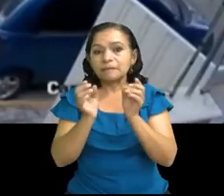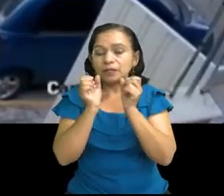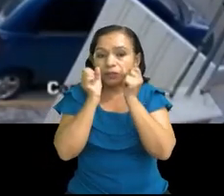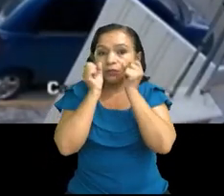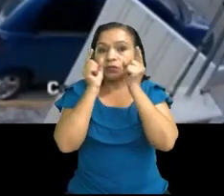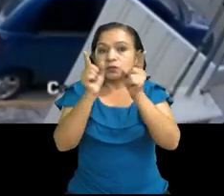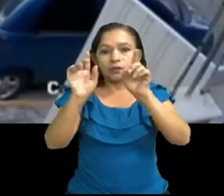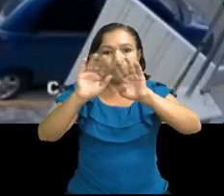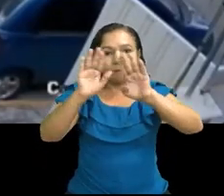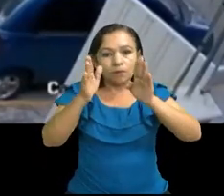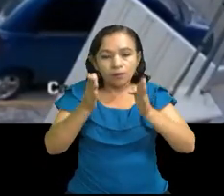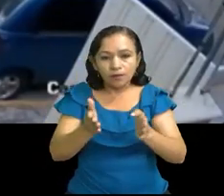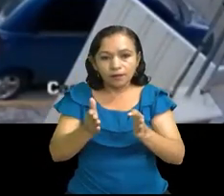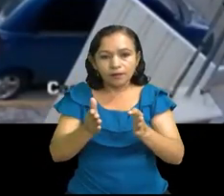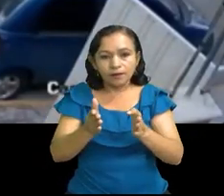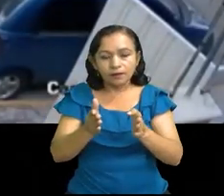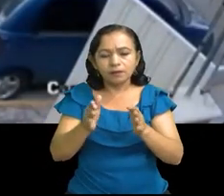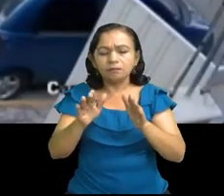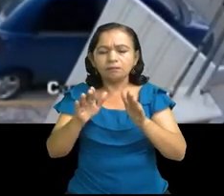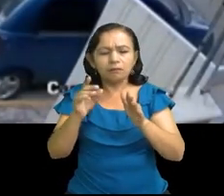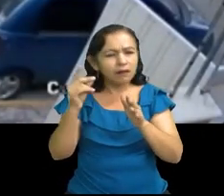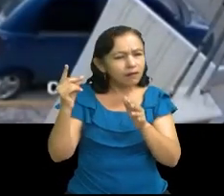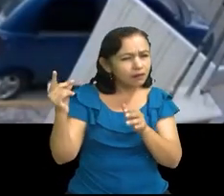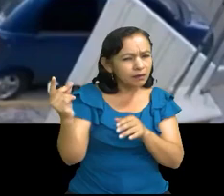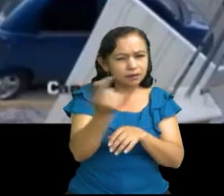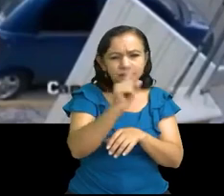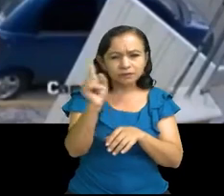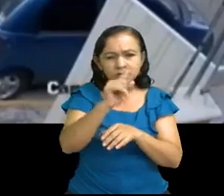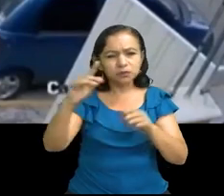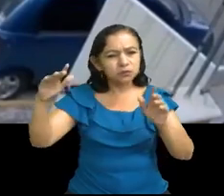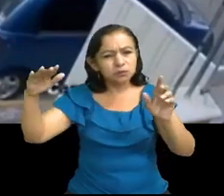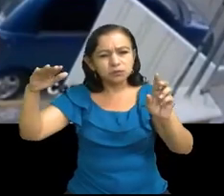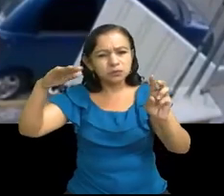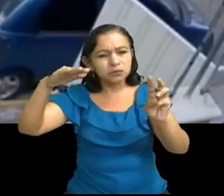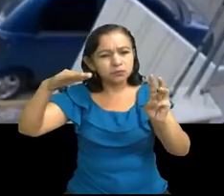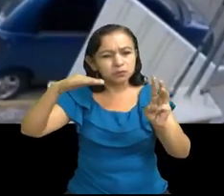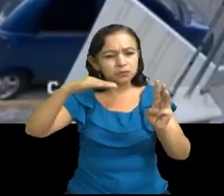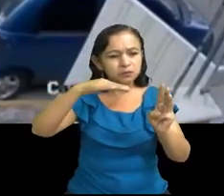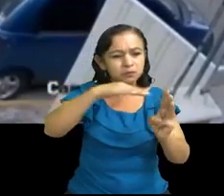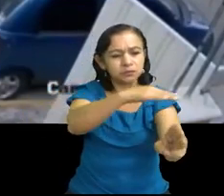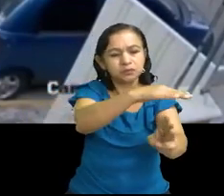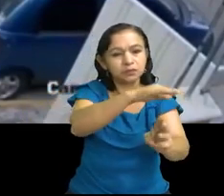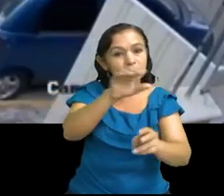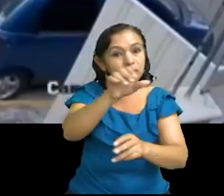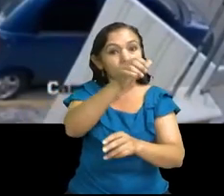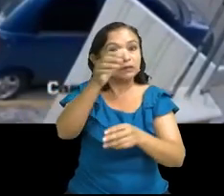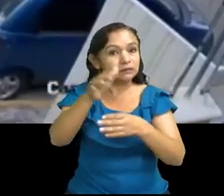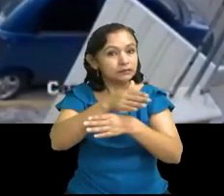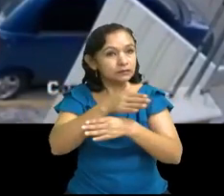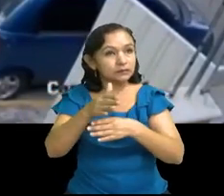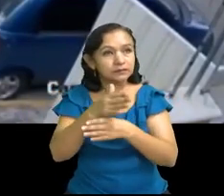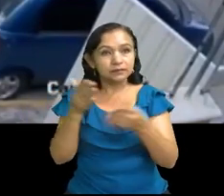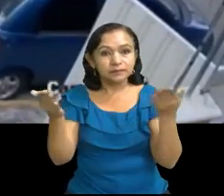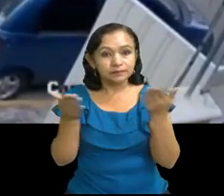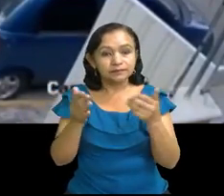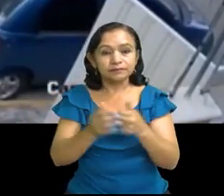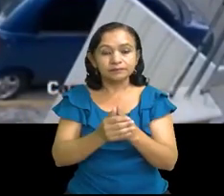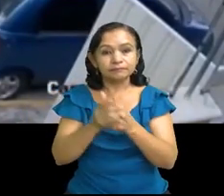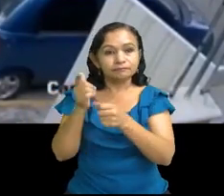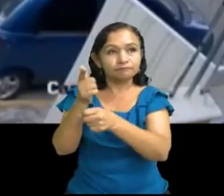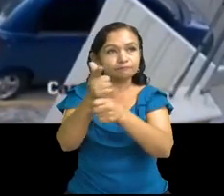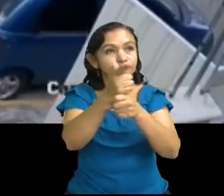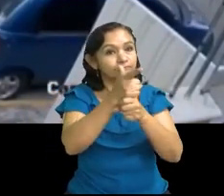la conductora viajaba a baja velocidad, si no la historia hubiese sido otra. El video ha